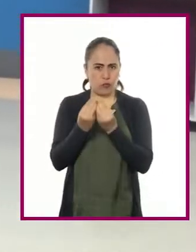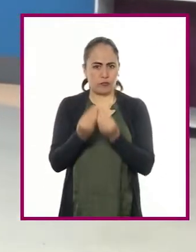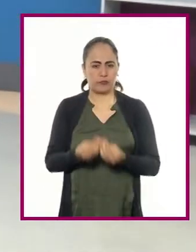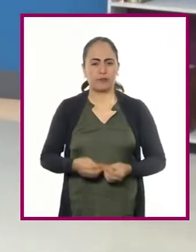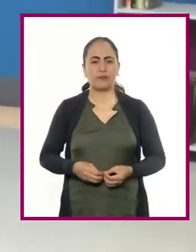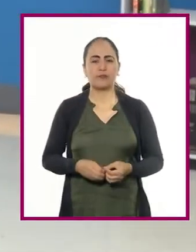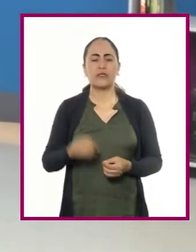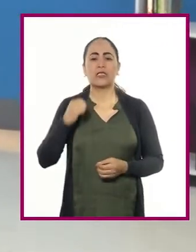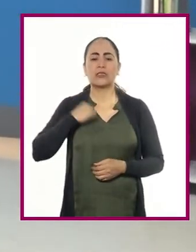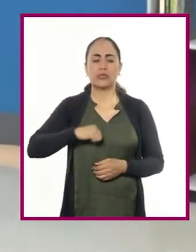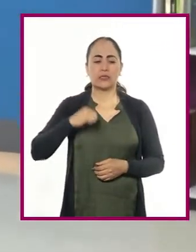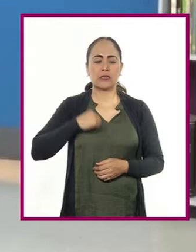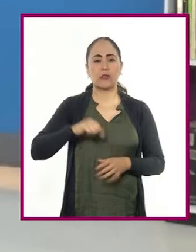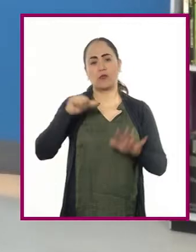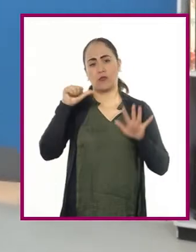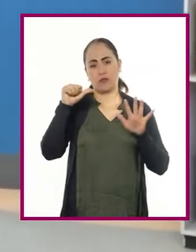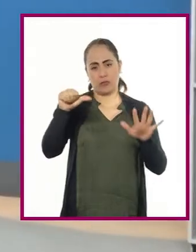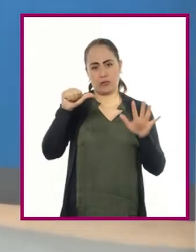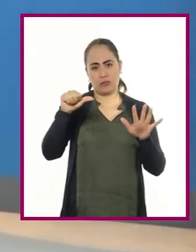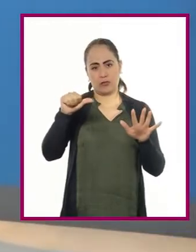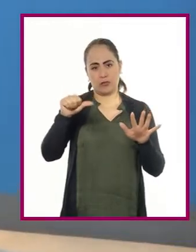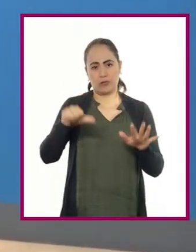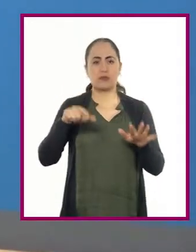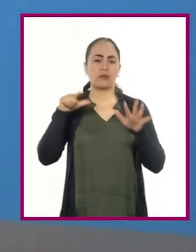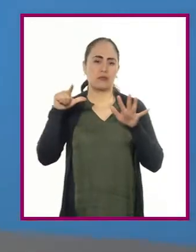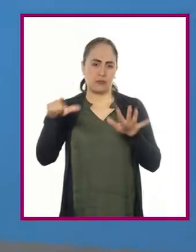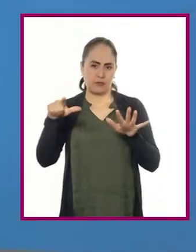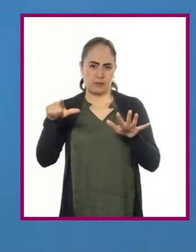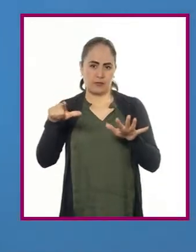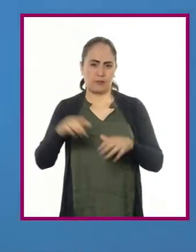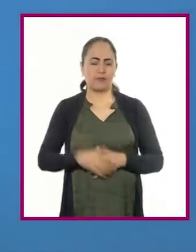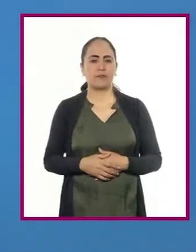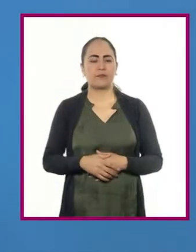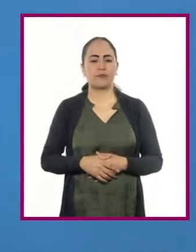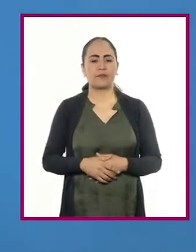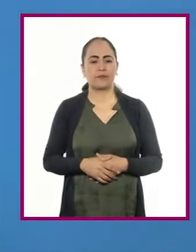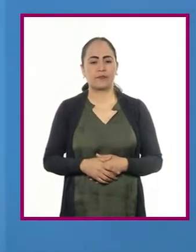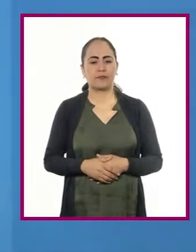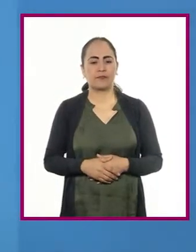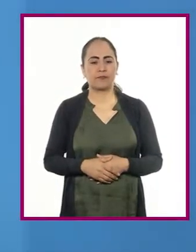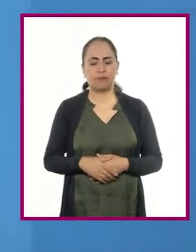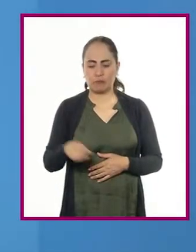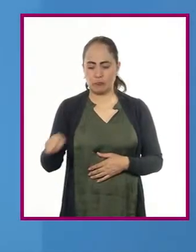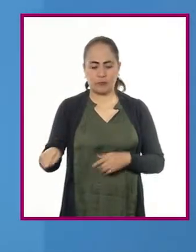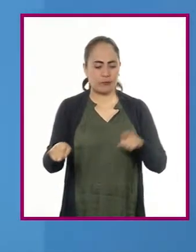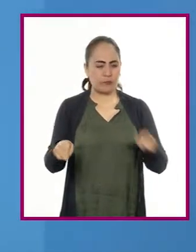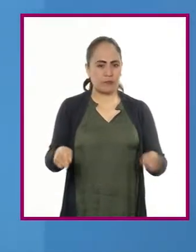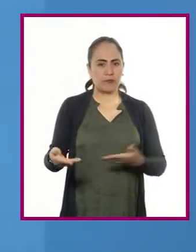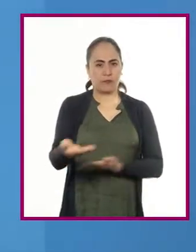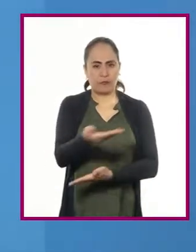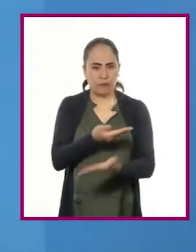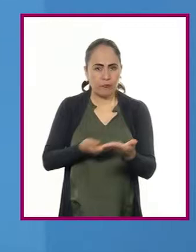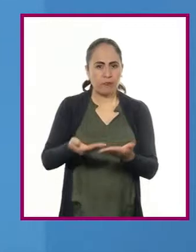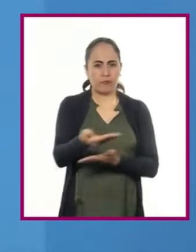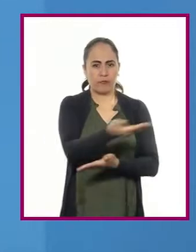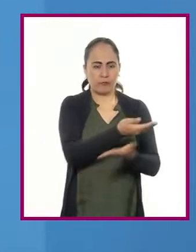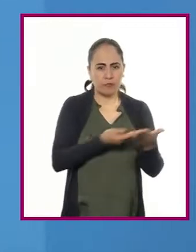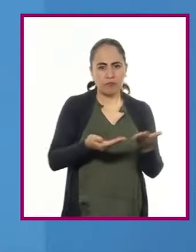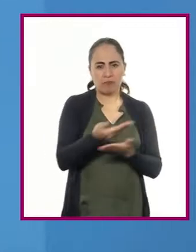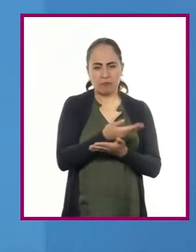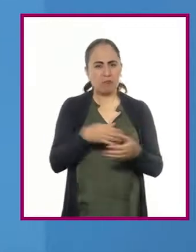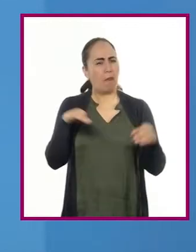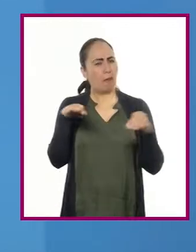Entre el siglo XVI y el siglo XVII, las relaciones entre estos grupos comenzaron a ser